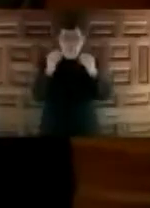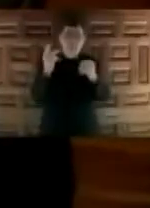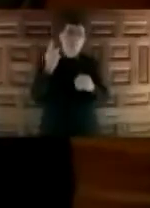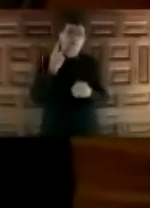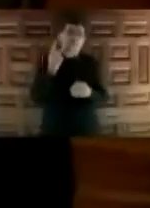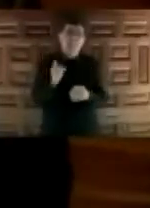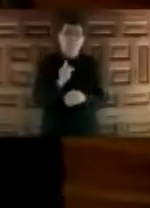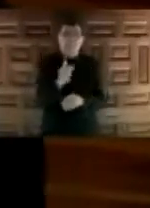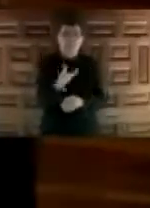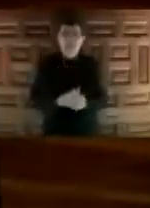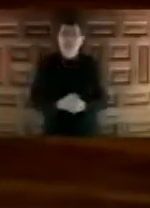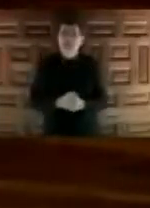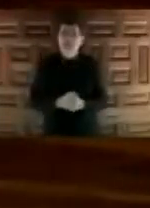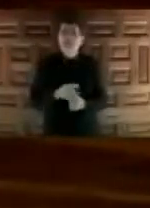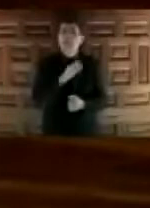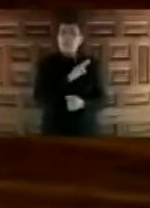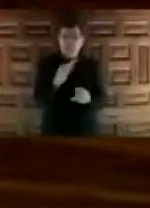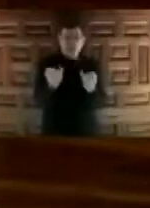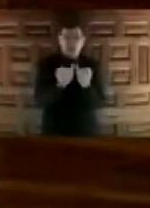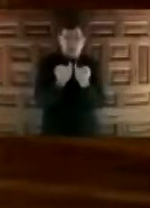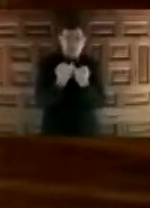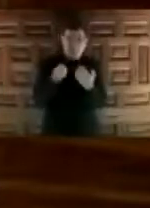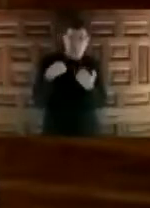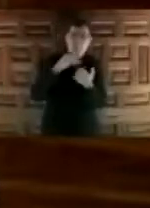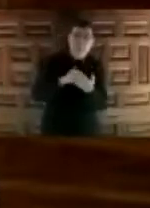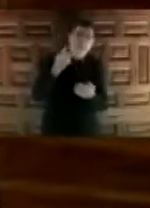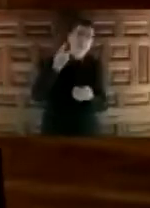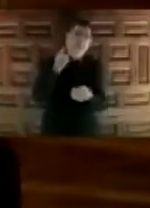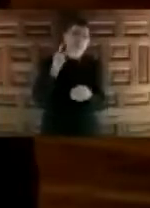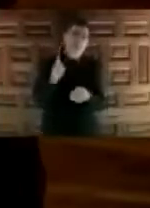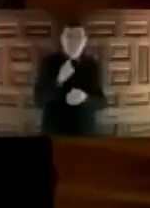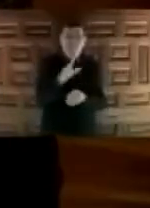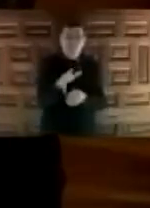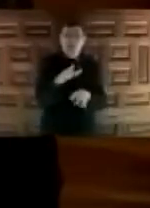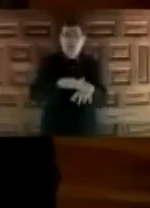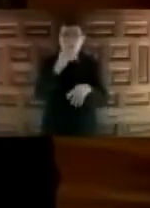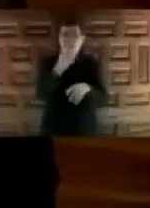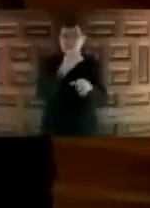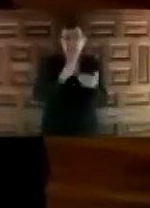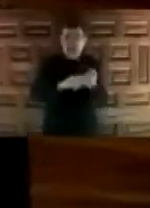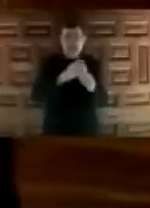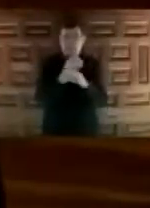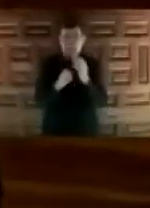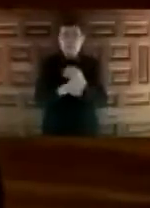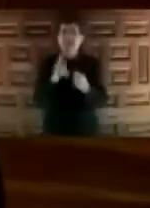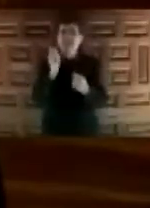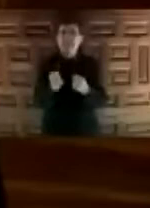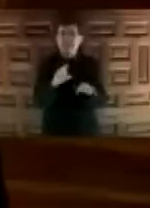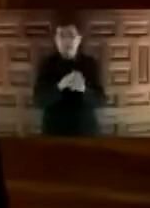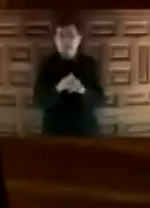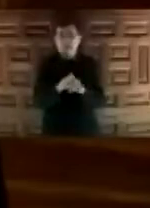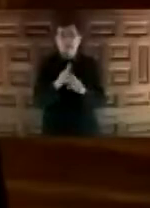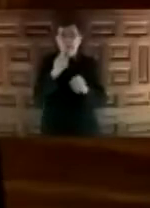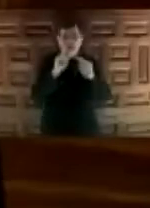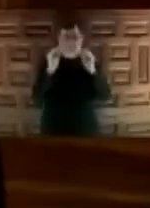pública. Entonces podemos trazar política pública a partir de estos referentes, que son a su vez